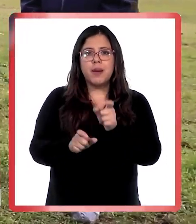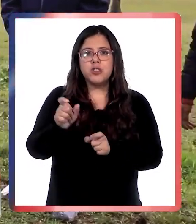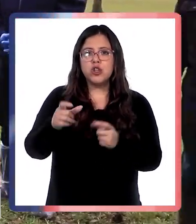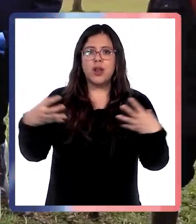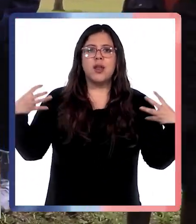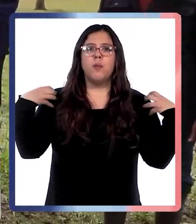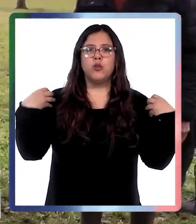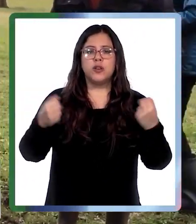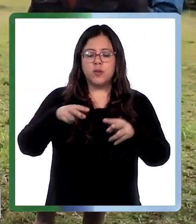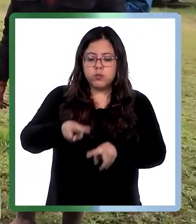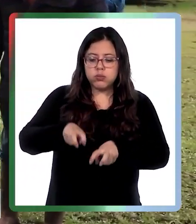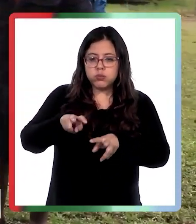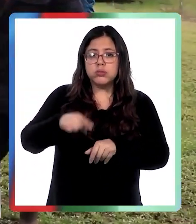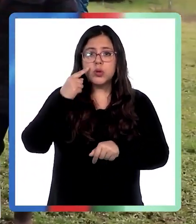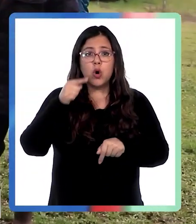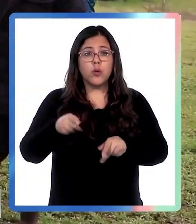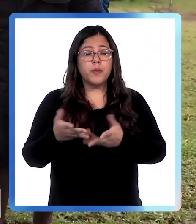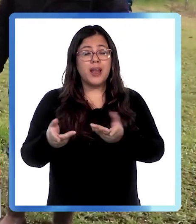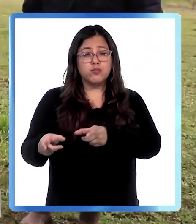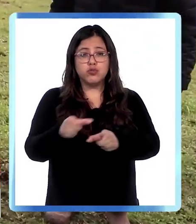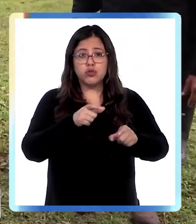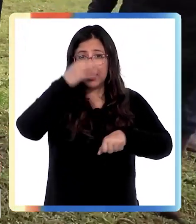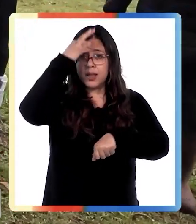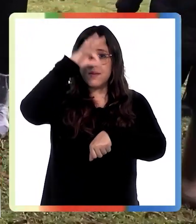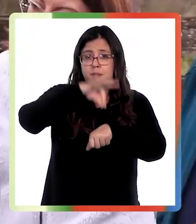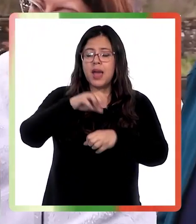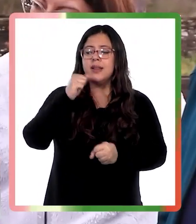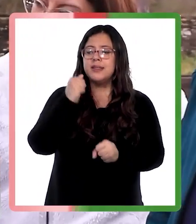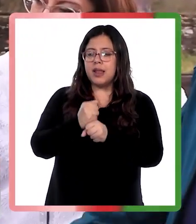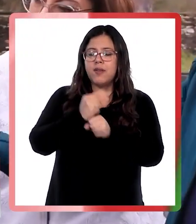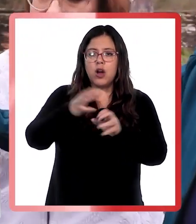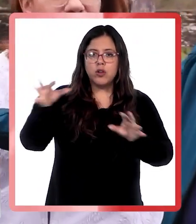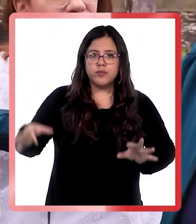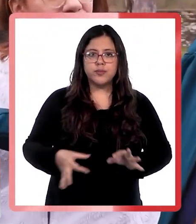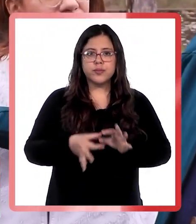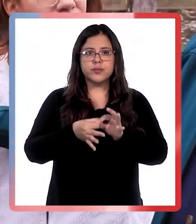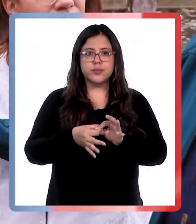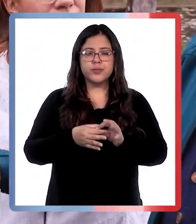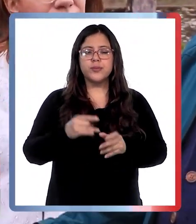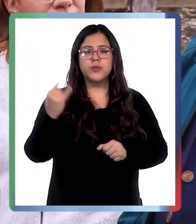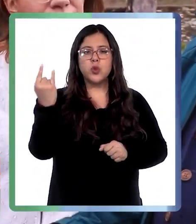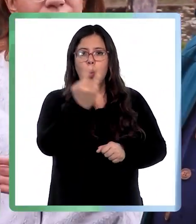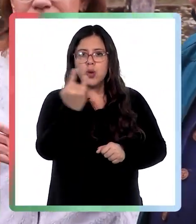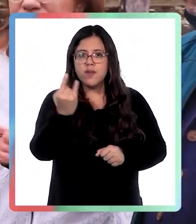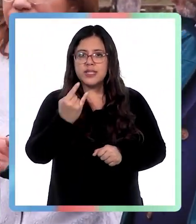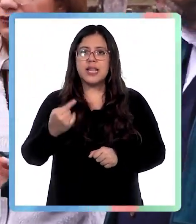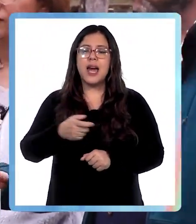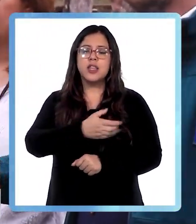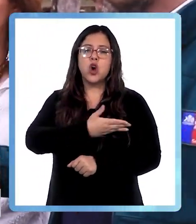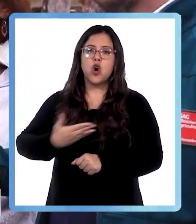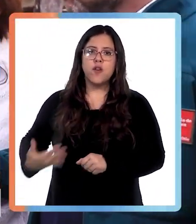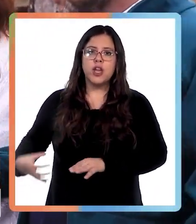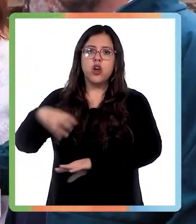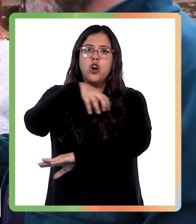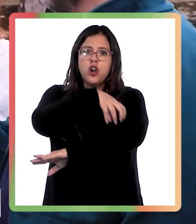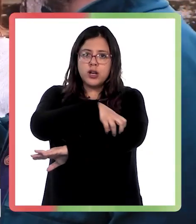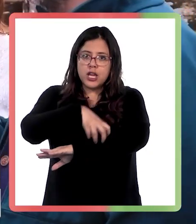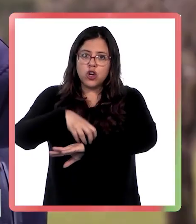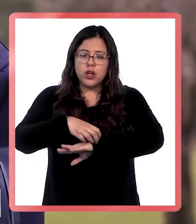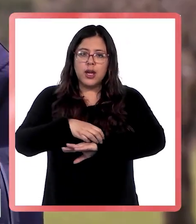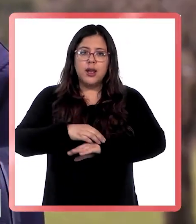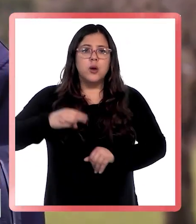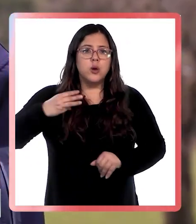productores para lograr el objetivo de controlar la enfermedad se ha establecido un trabajo colaborativo con universidades gobiernos regionales